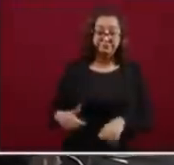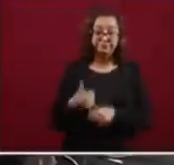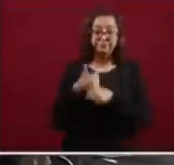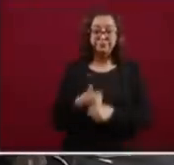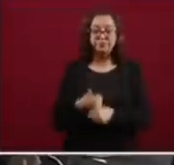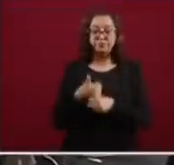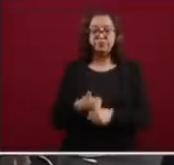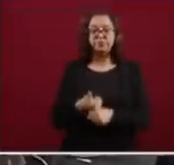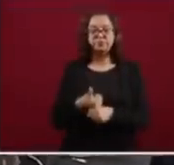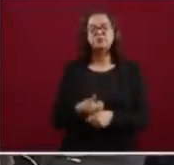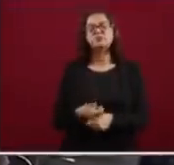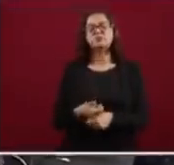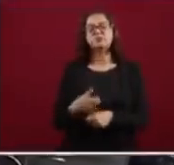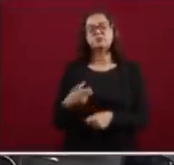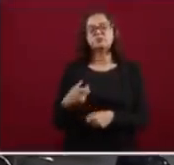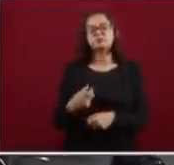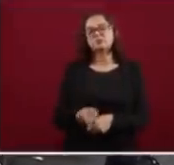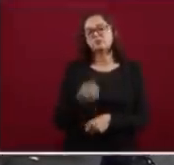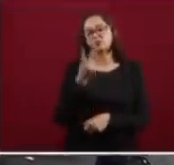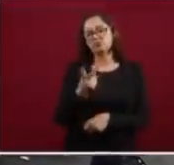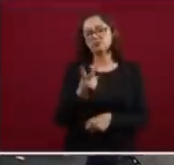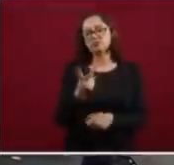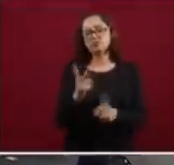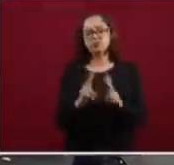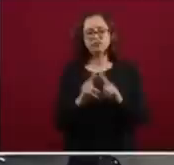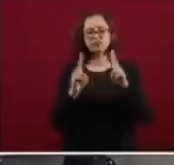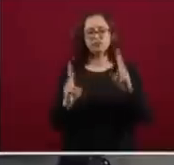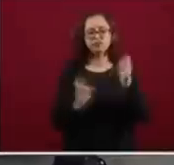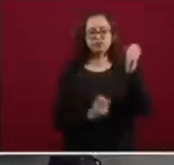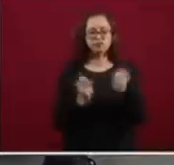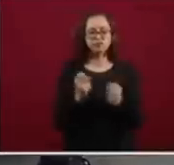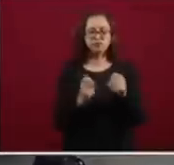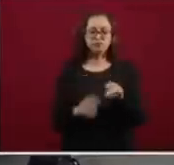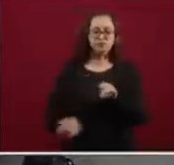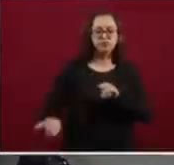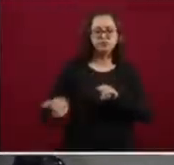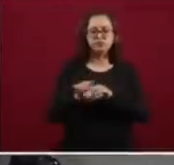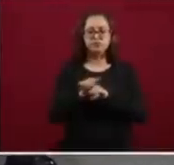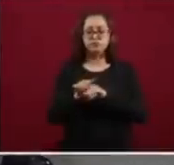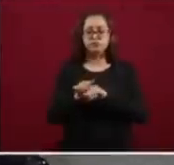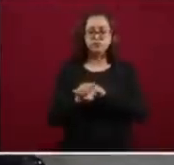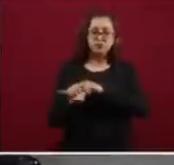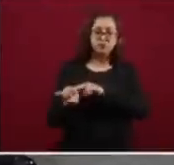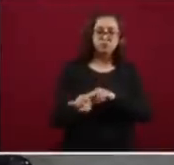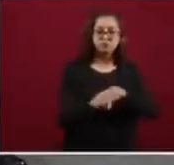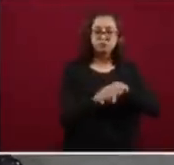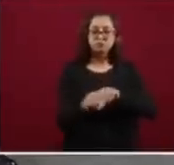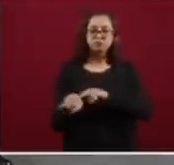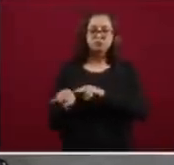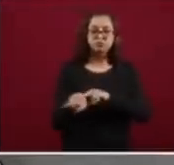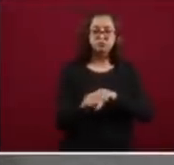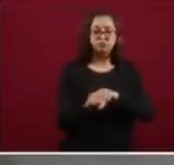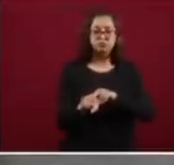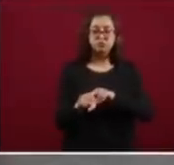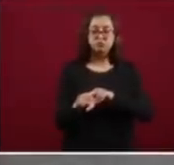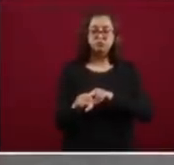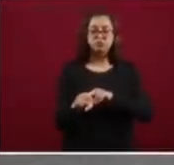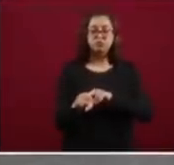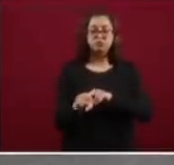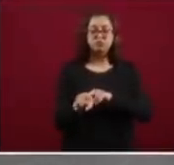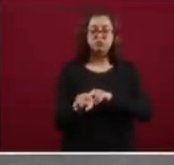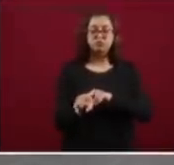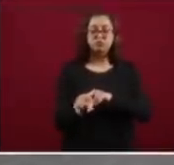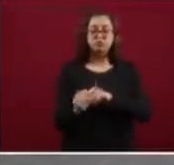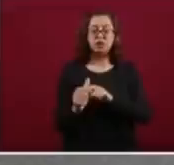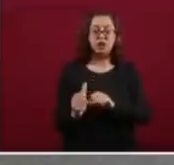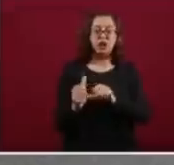porque teníamos dos gabinetes adelante otra atrás y la de atrás que venía este